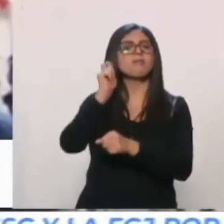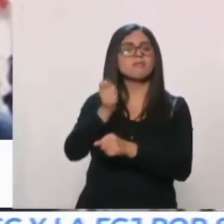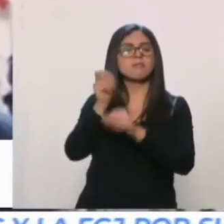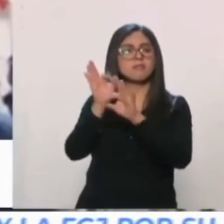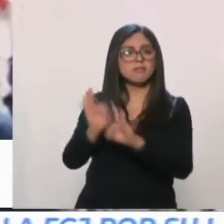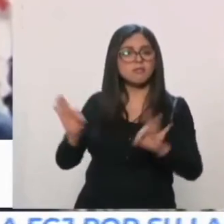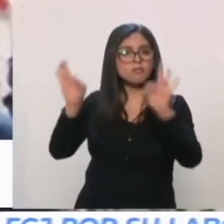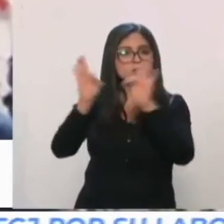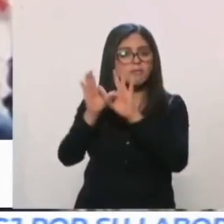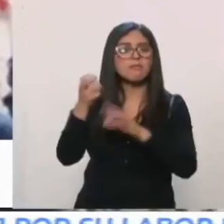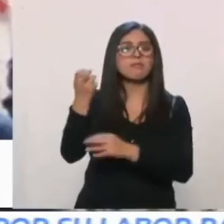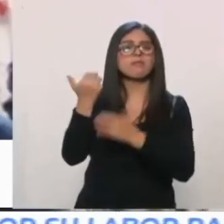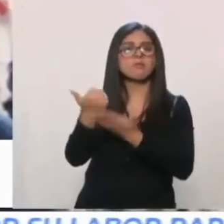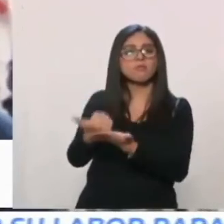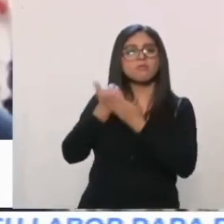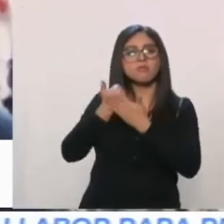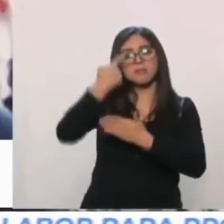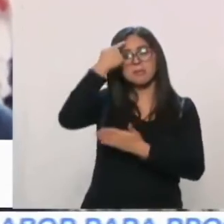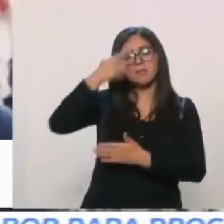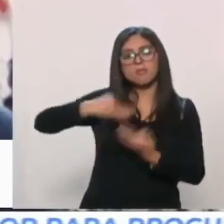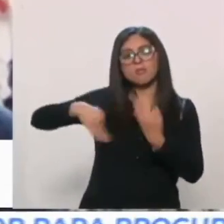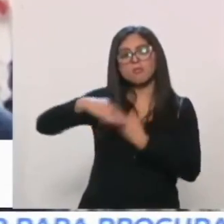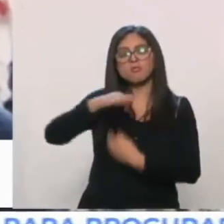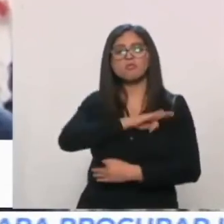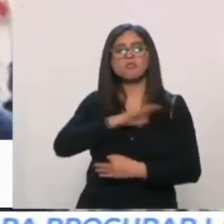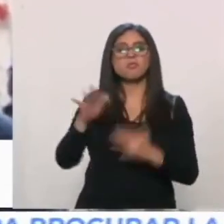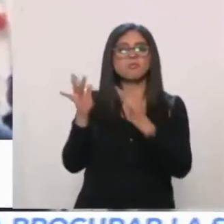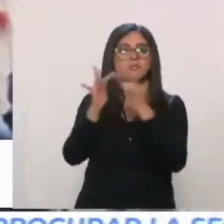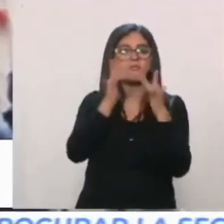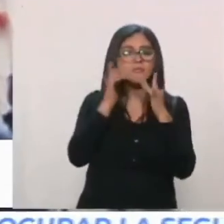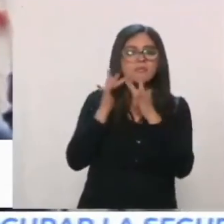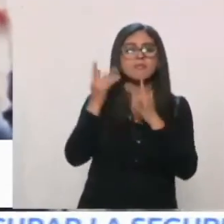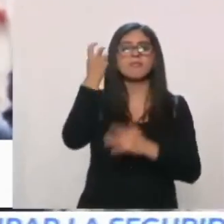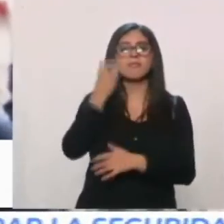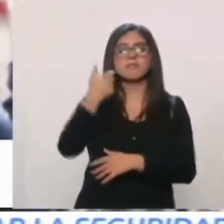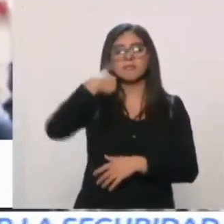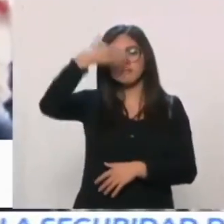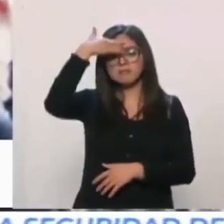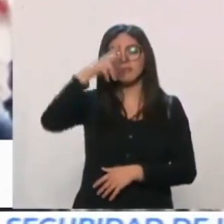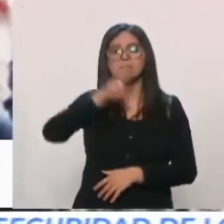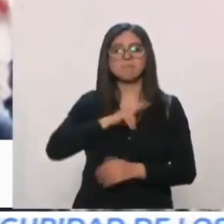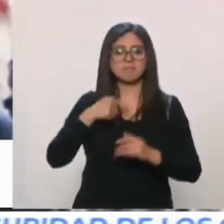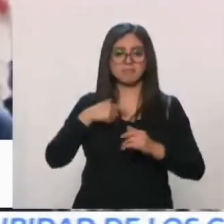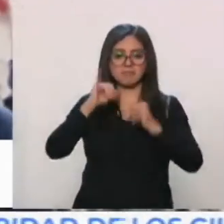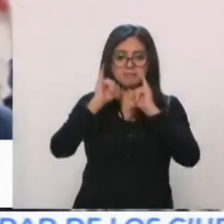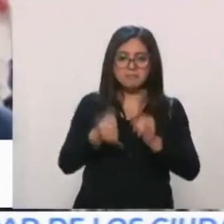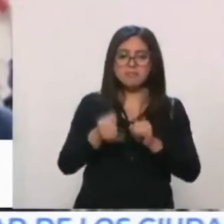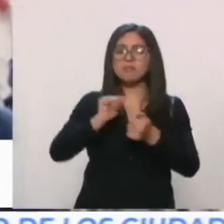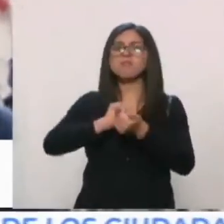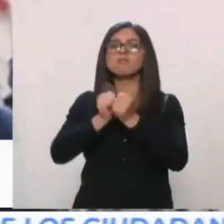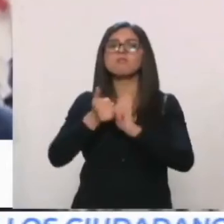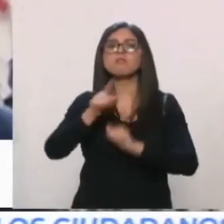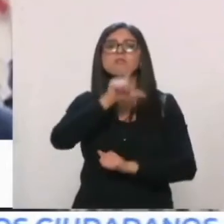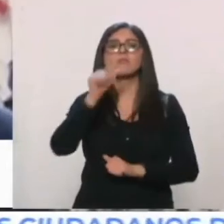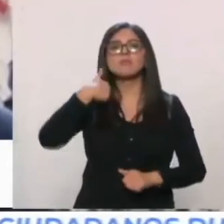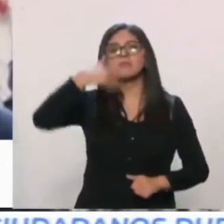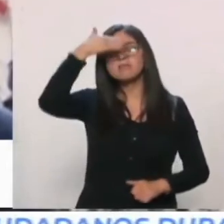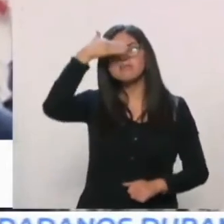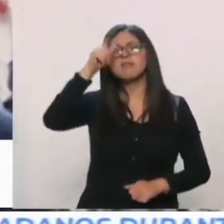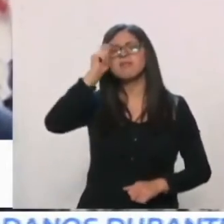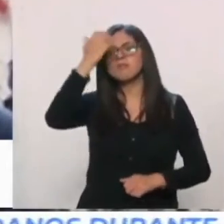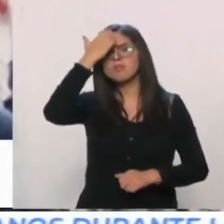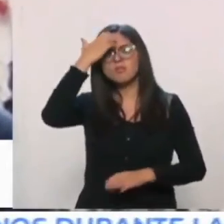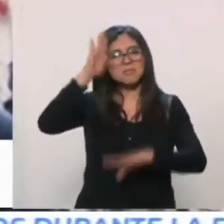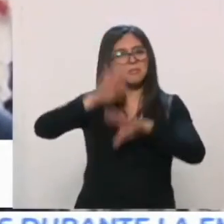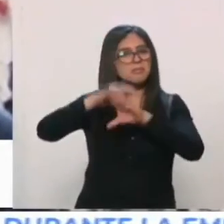mantiene conectados, nos mantiene vinculados a nuestra identidad, nos permite conocer otras culturas y nos parece